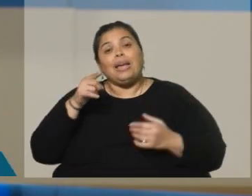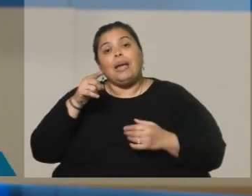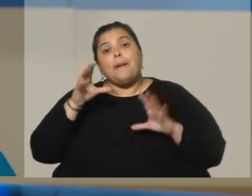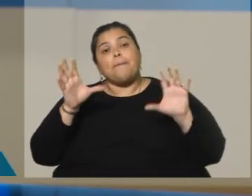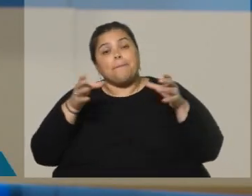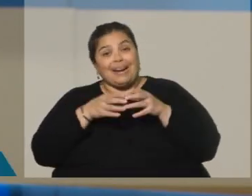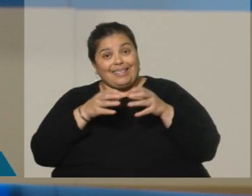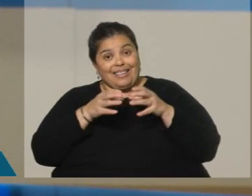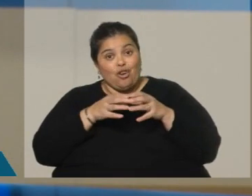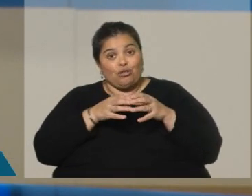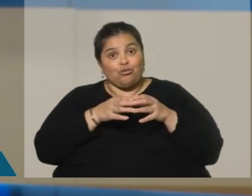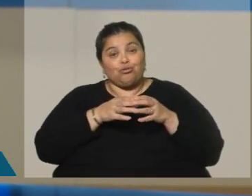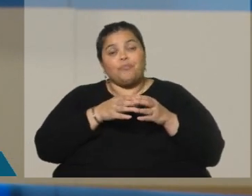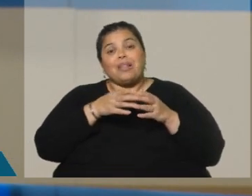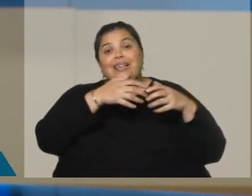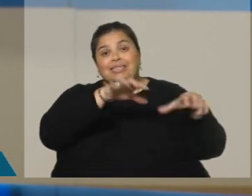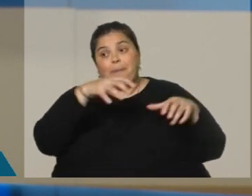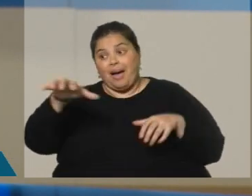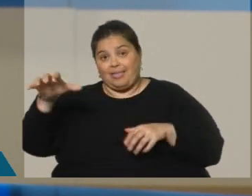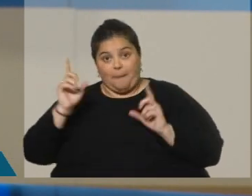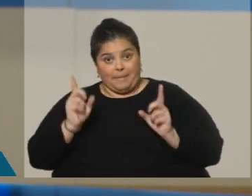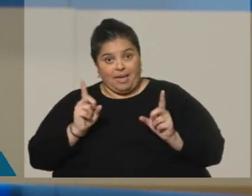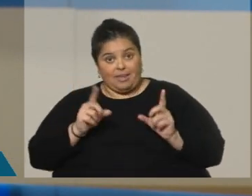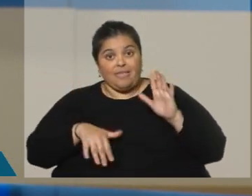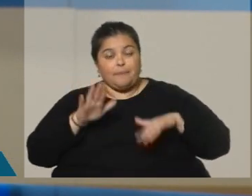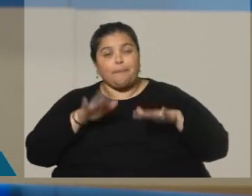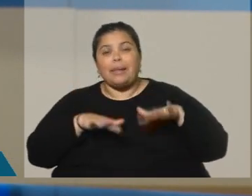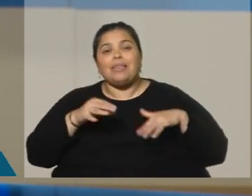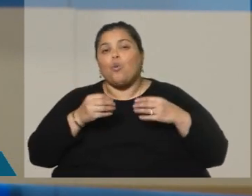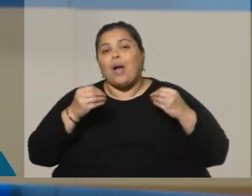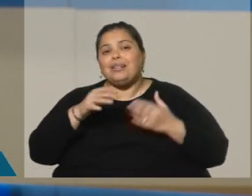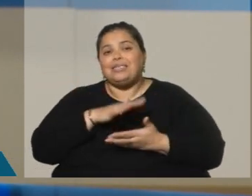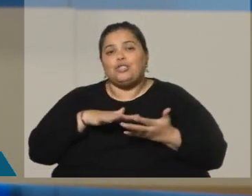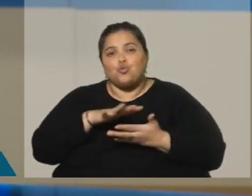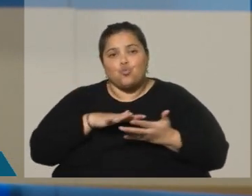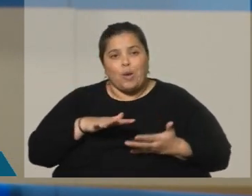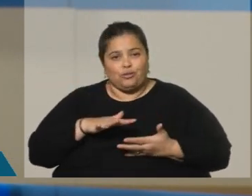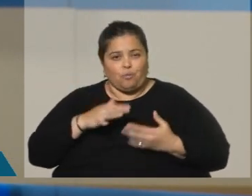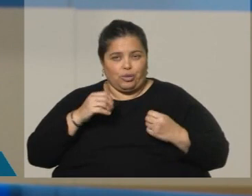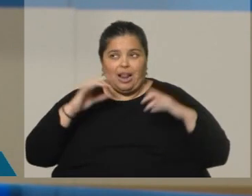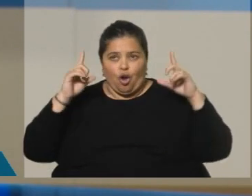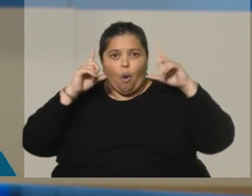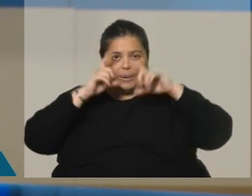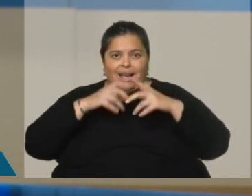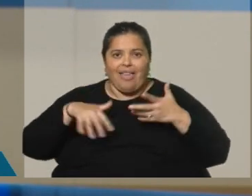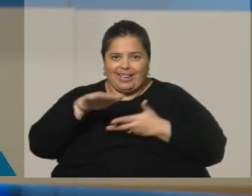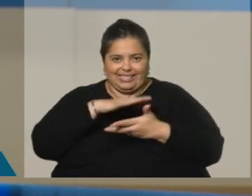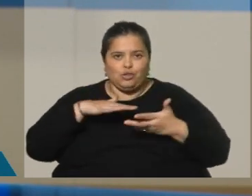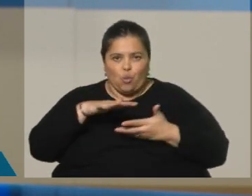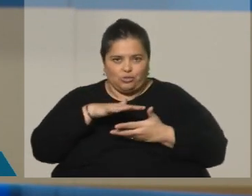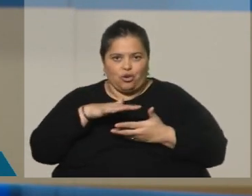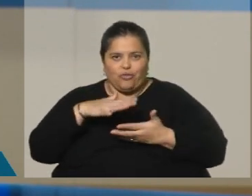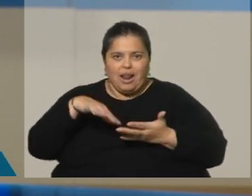estaban divididos en función también de la situación tan convulsionada como que vivía el país porque